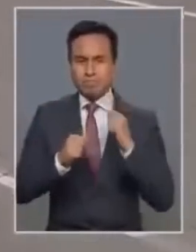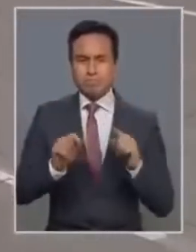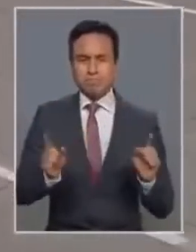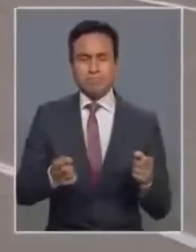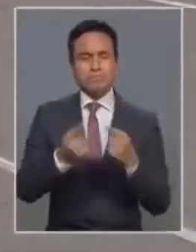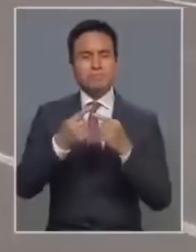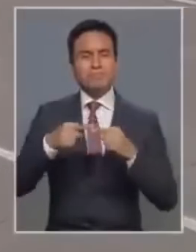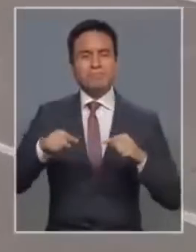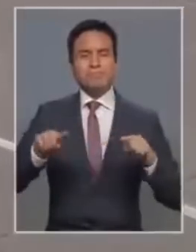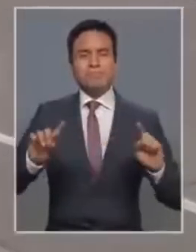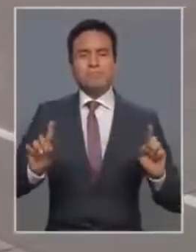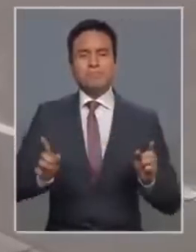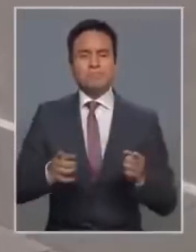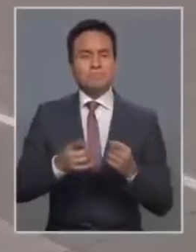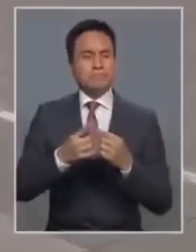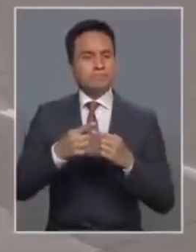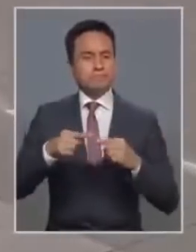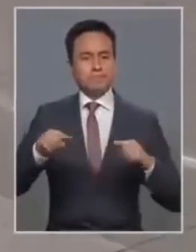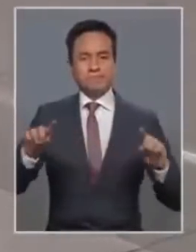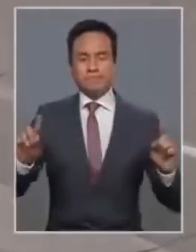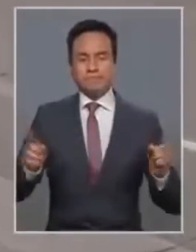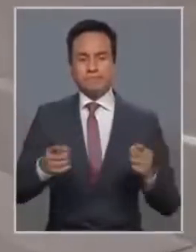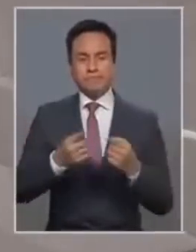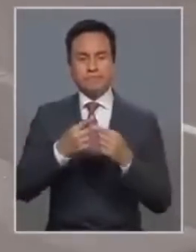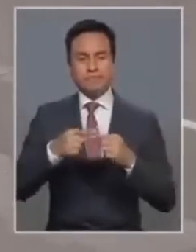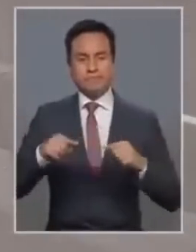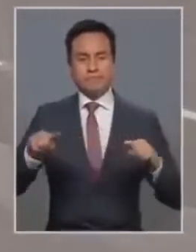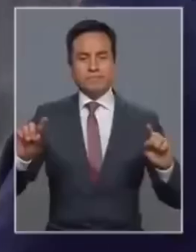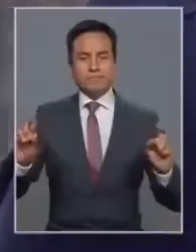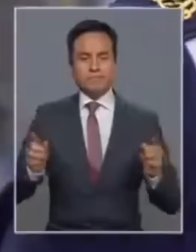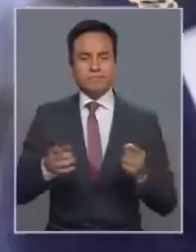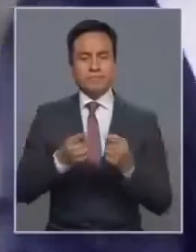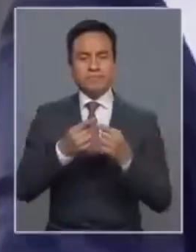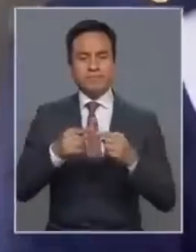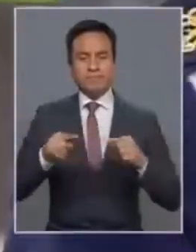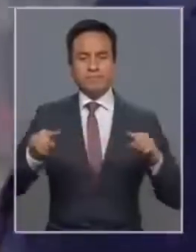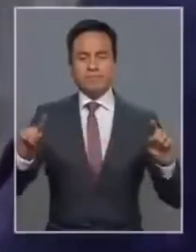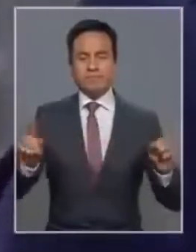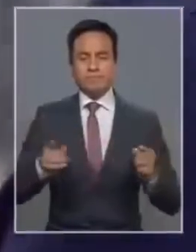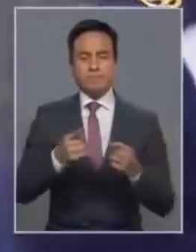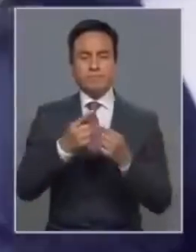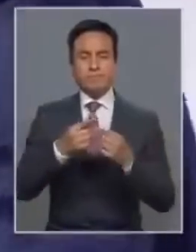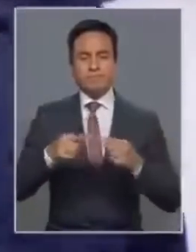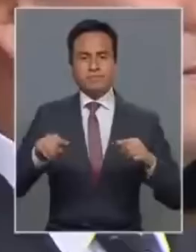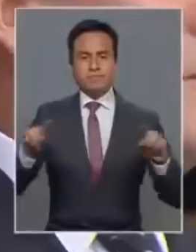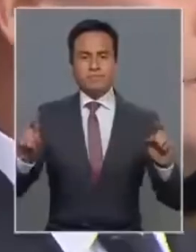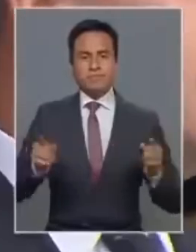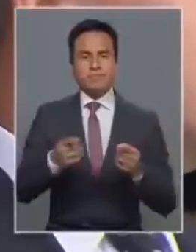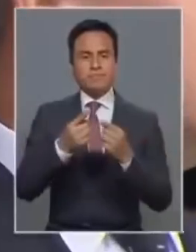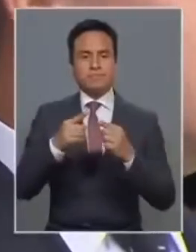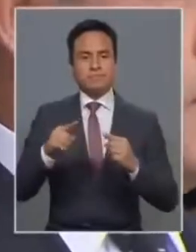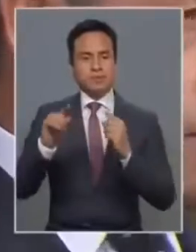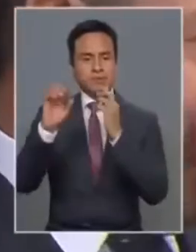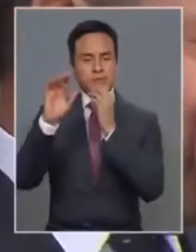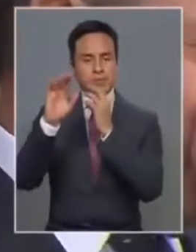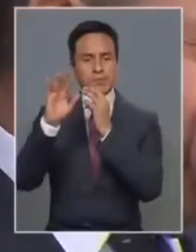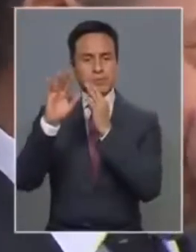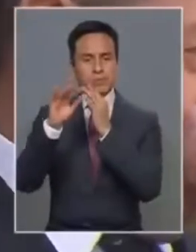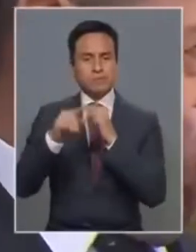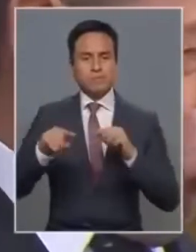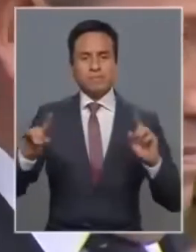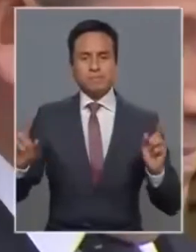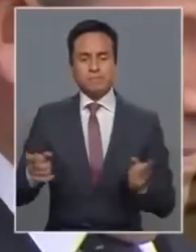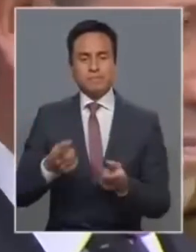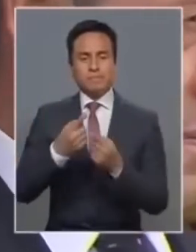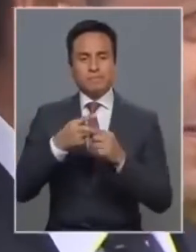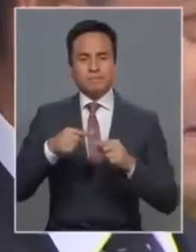Honor, lealtad, cumplimiento del deber y excelencia en el servicio. Mujeres y hombres que han